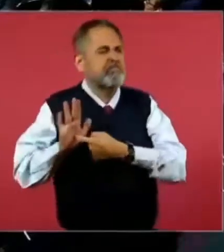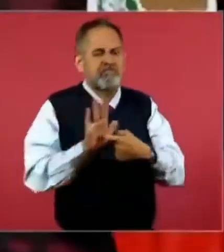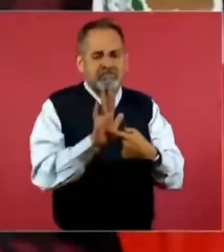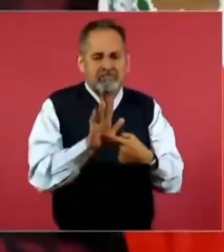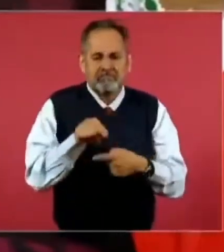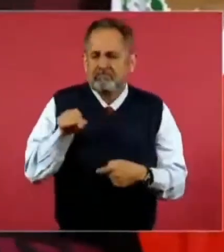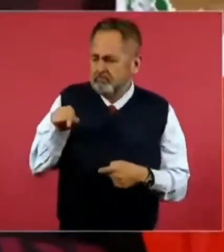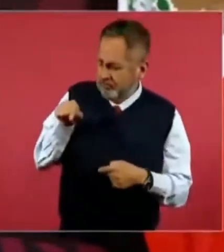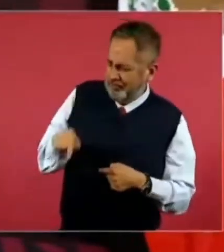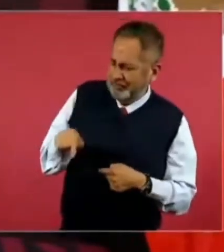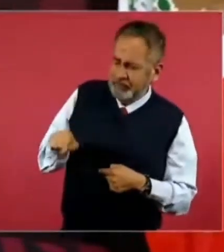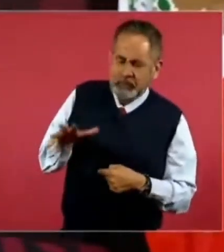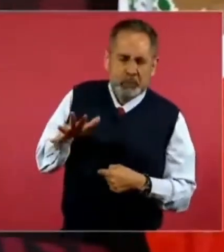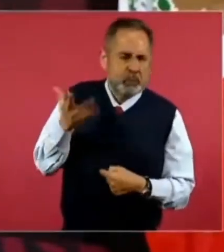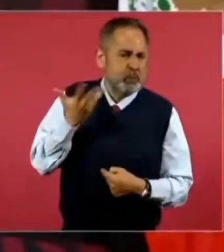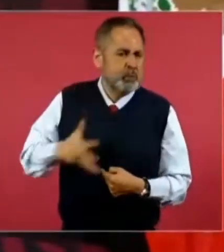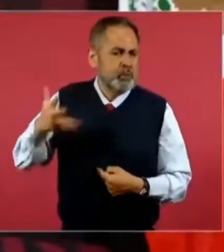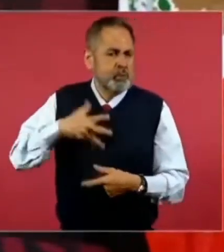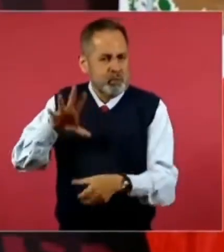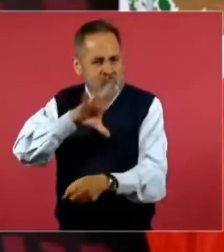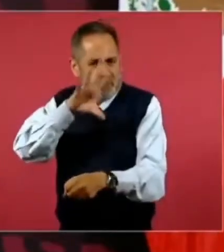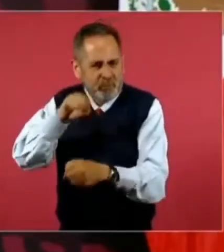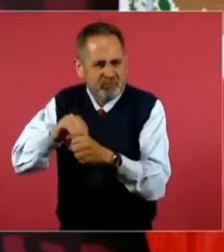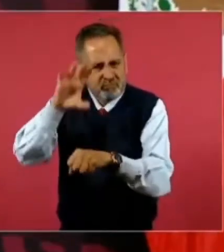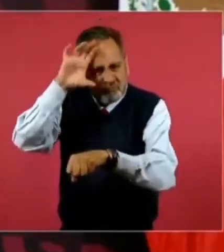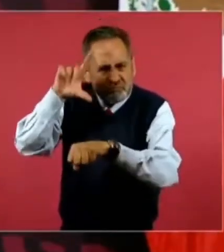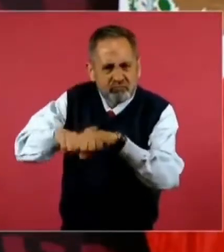la grandeza cultural de México,